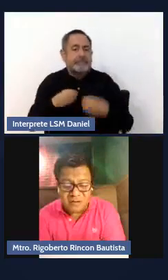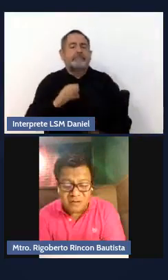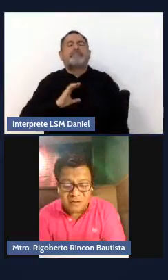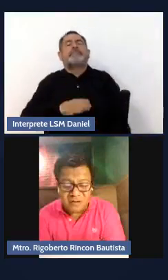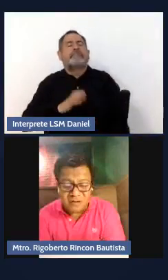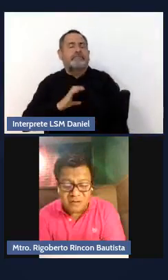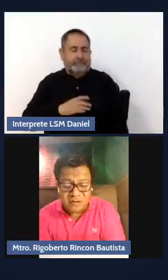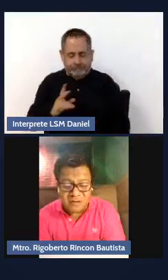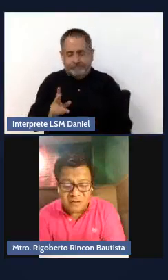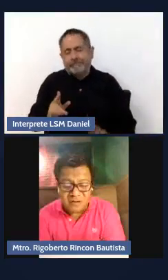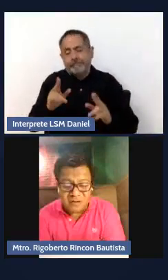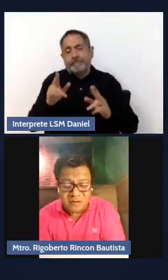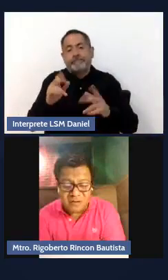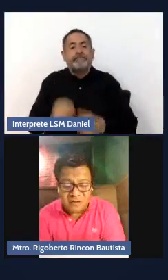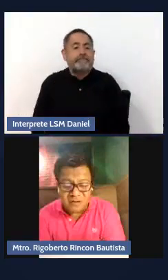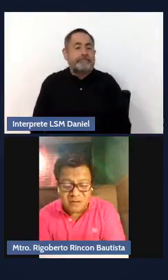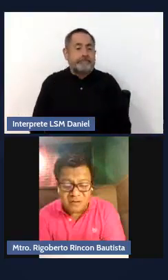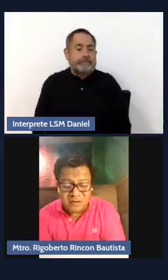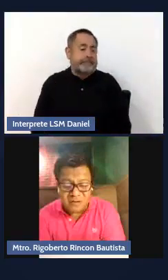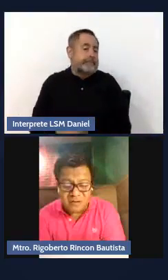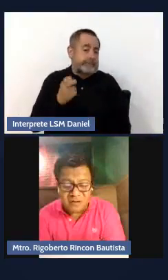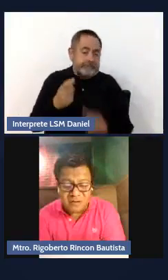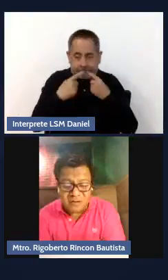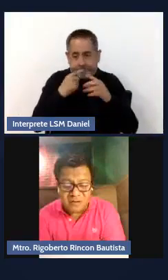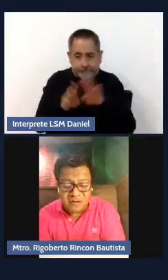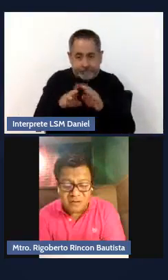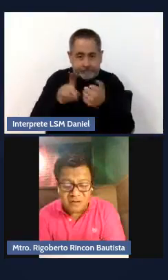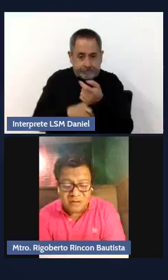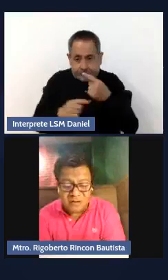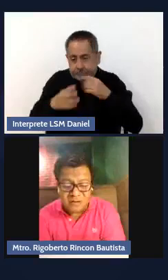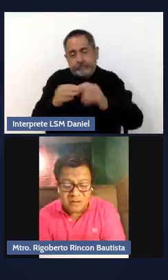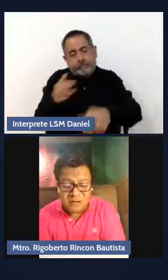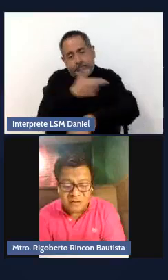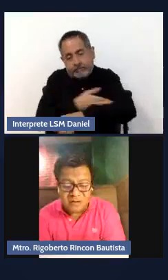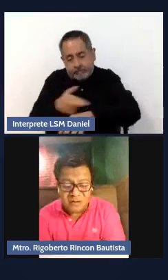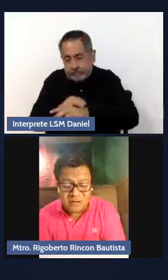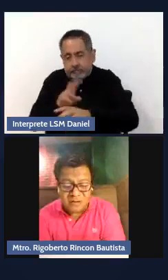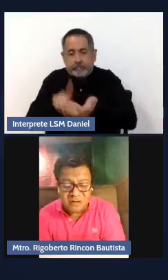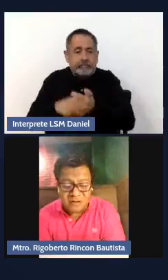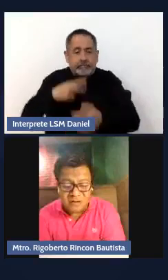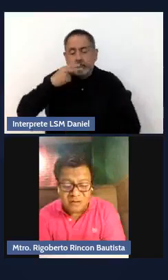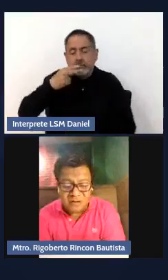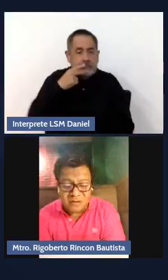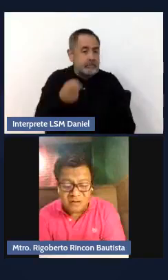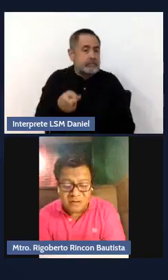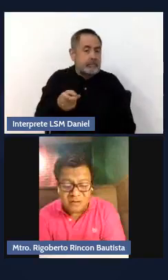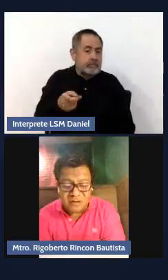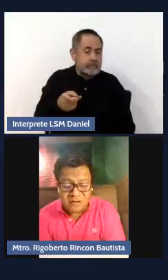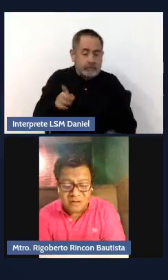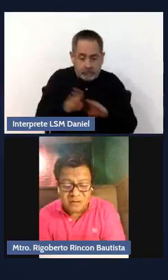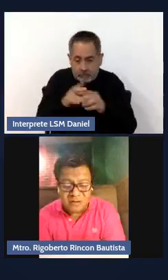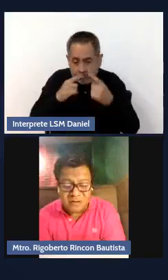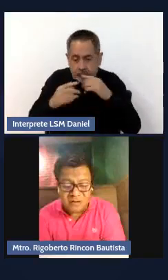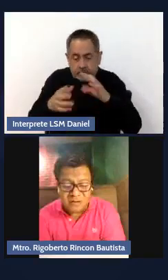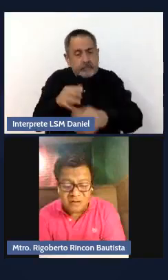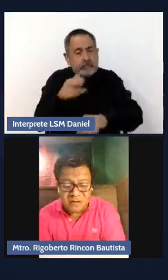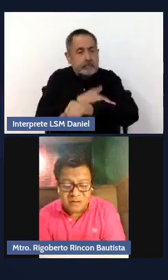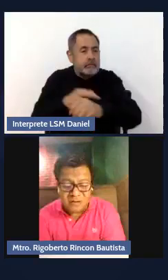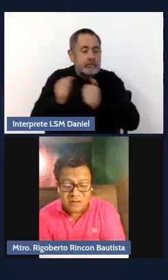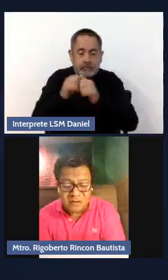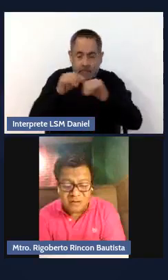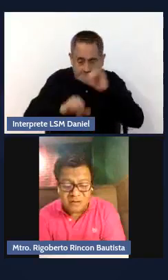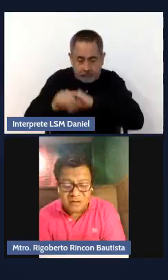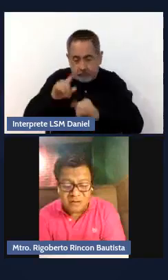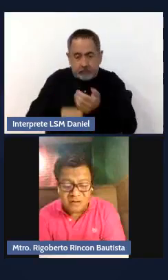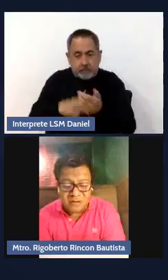que se encuentran en la combustión del cigarro están originalmente en las hojas de tabaco, y la otra mitad son creadas por reacciones químicas al